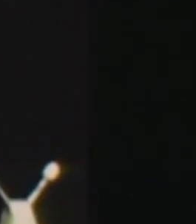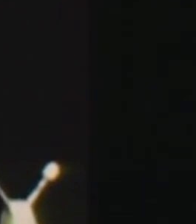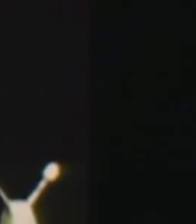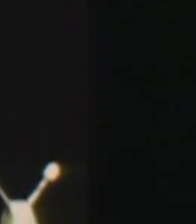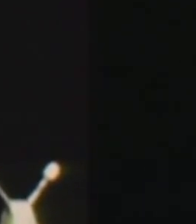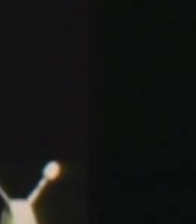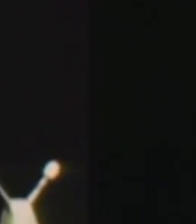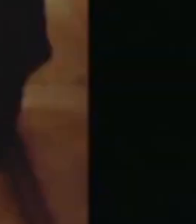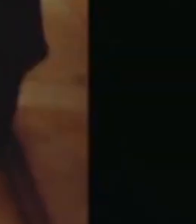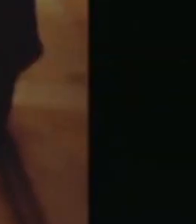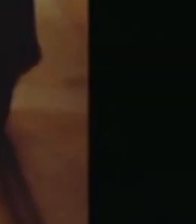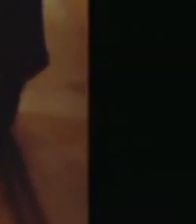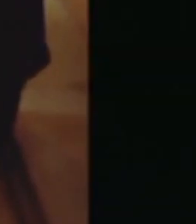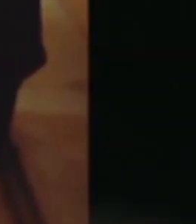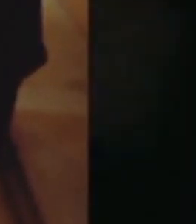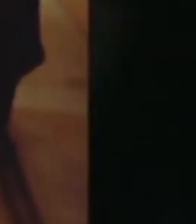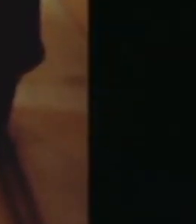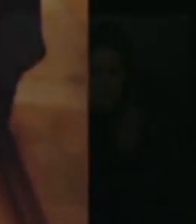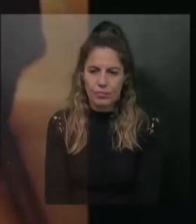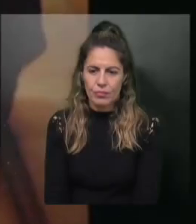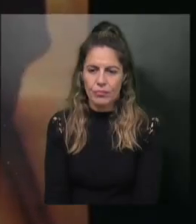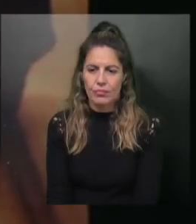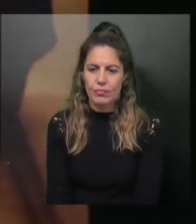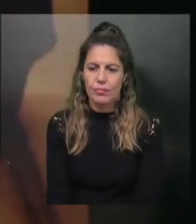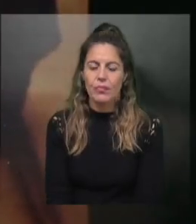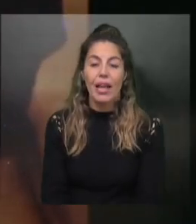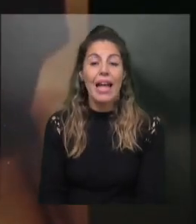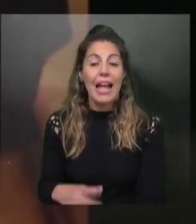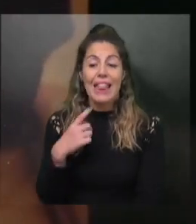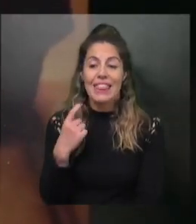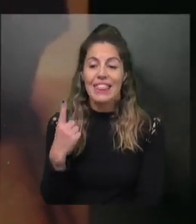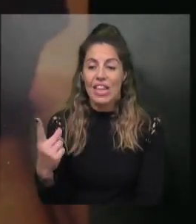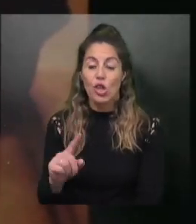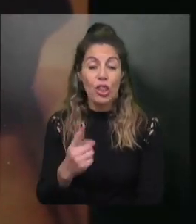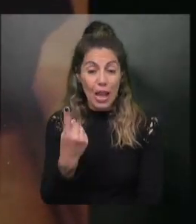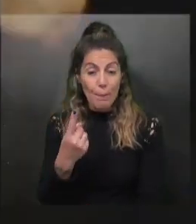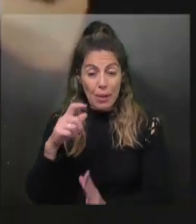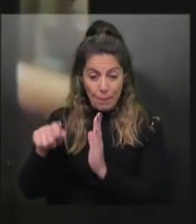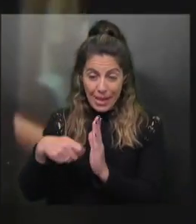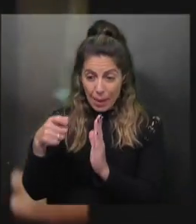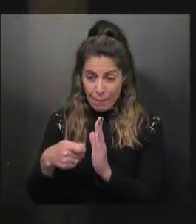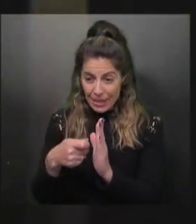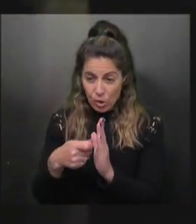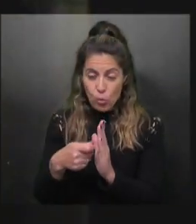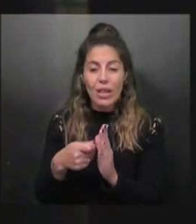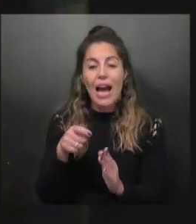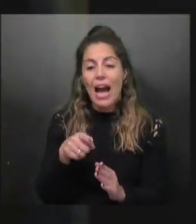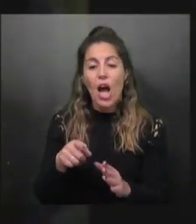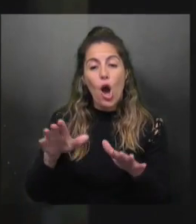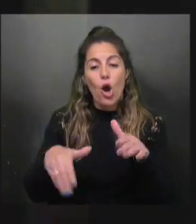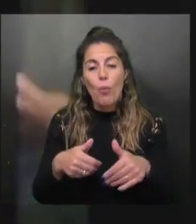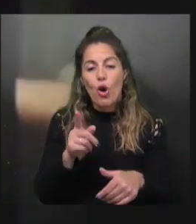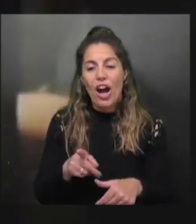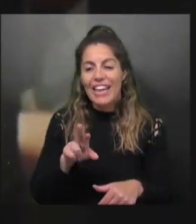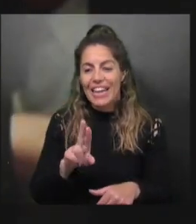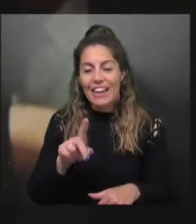a quality of reality. Ridley Scott, director de la primera película de la saga, Alien, el octavo pasajero, convocó a Giger después de